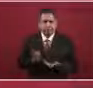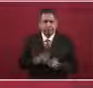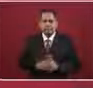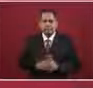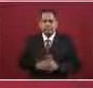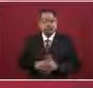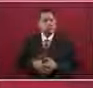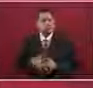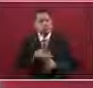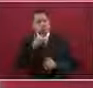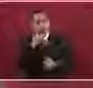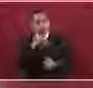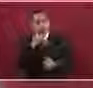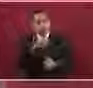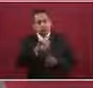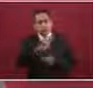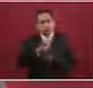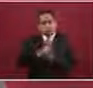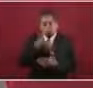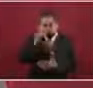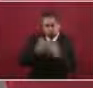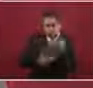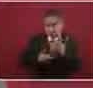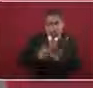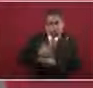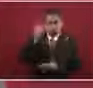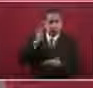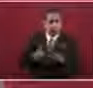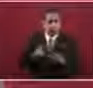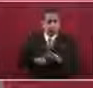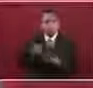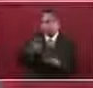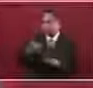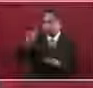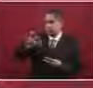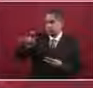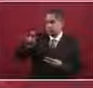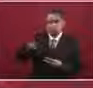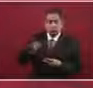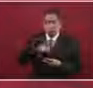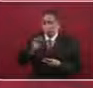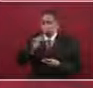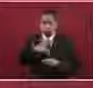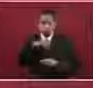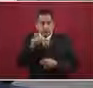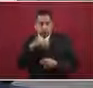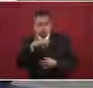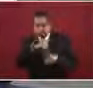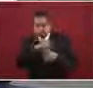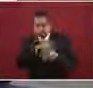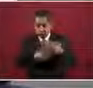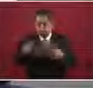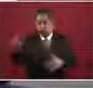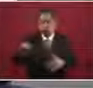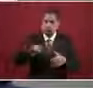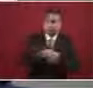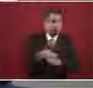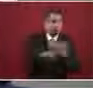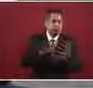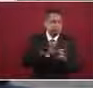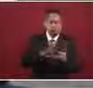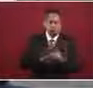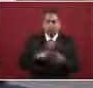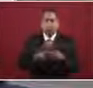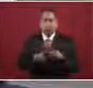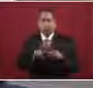el fraude es delito grave, que los funcionarios pueden ir a la cárcel si utilizan dinero del